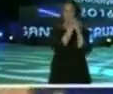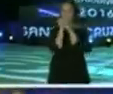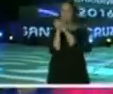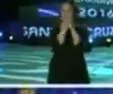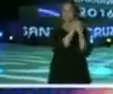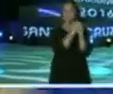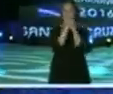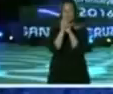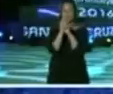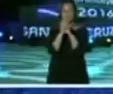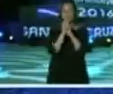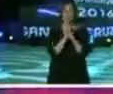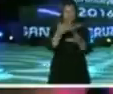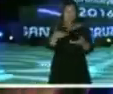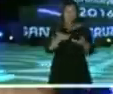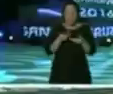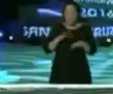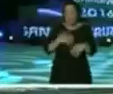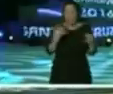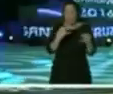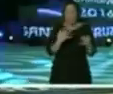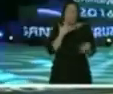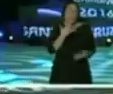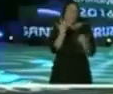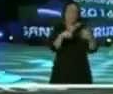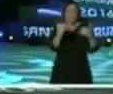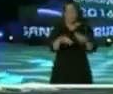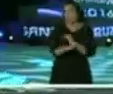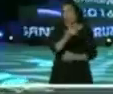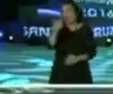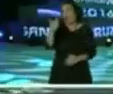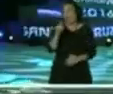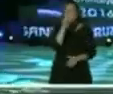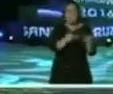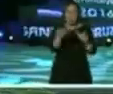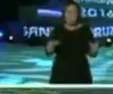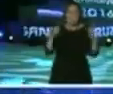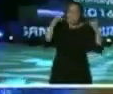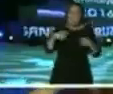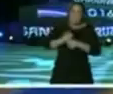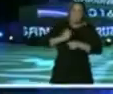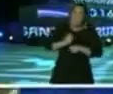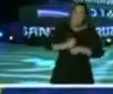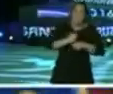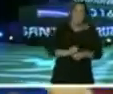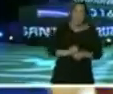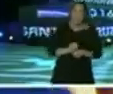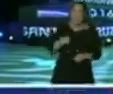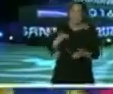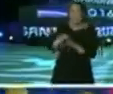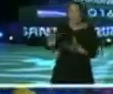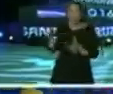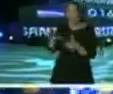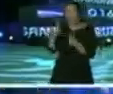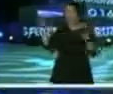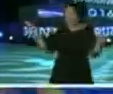jubilados. ¿Para qué queremos ayudas teniendo mil festivales? Pueblo, quien se lo curra, quiten servicios sociales.